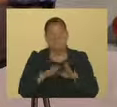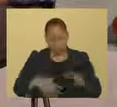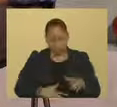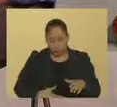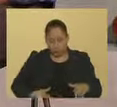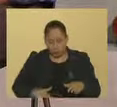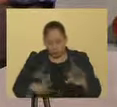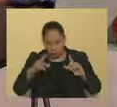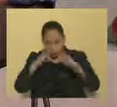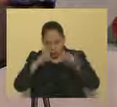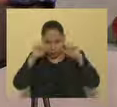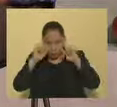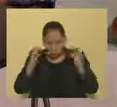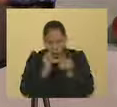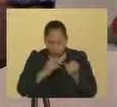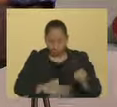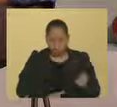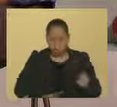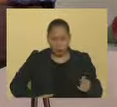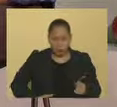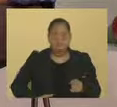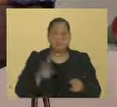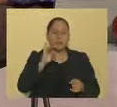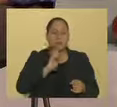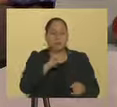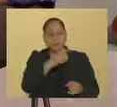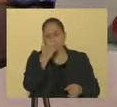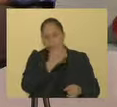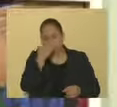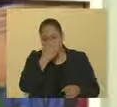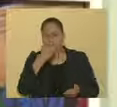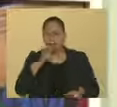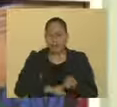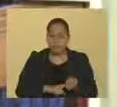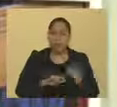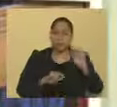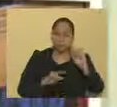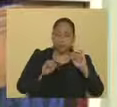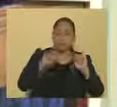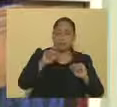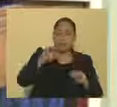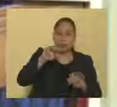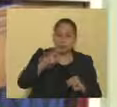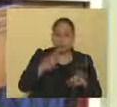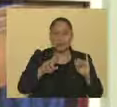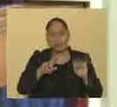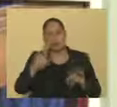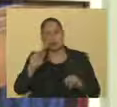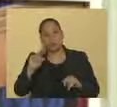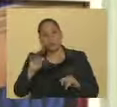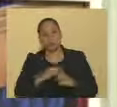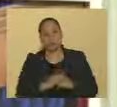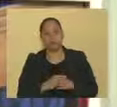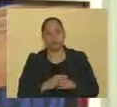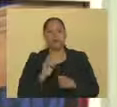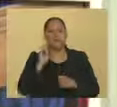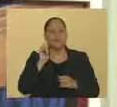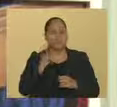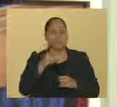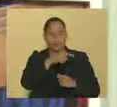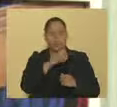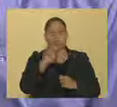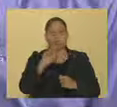abdominal, particularmente para determinar si hay o no tumores. Con la presencia de algún tumor, entonces